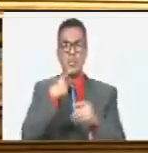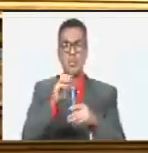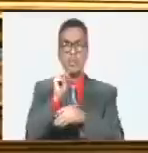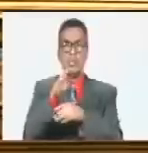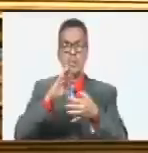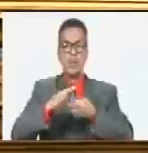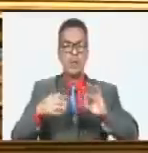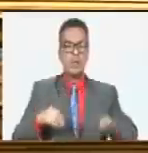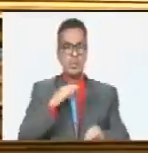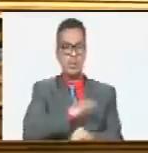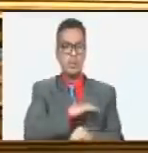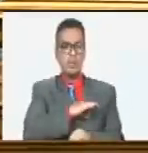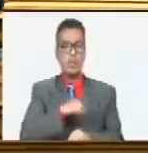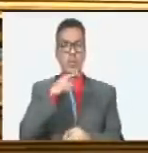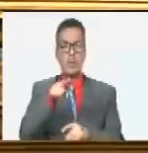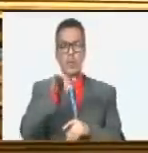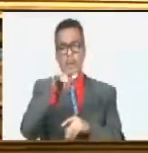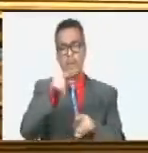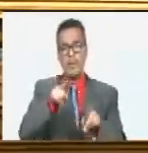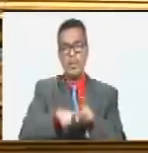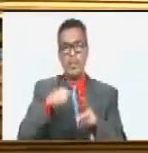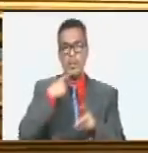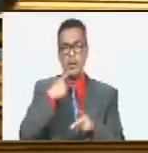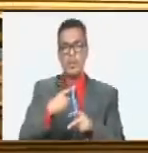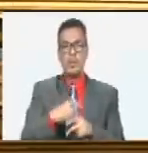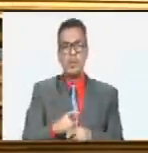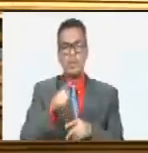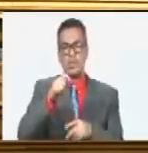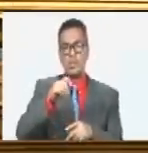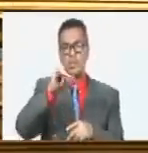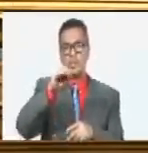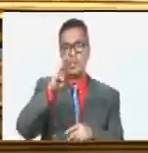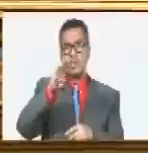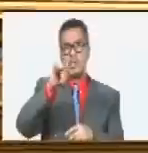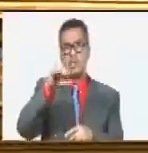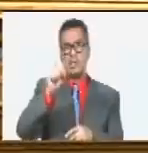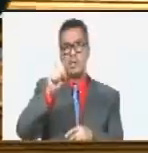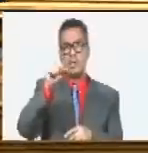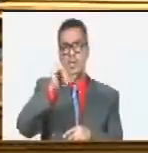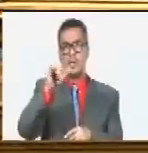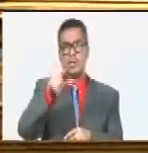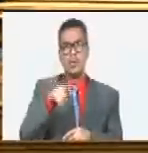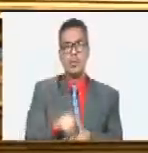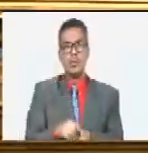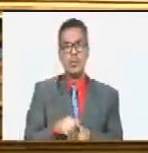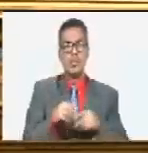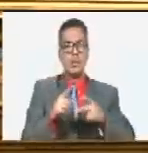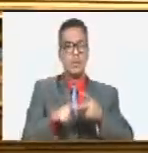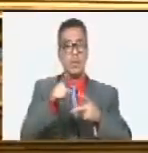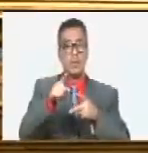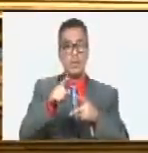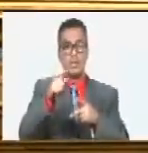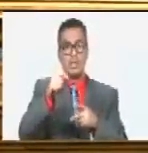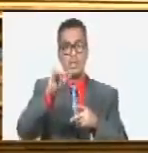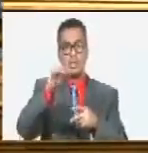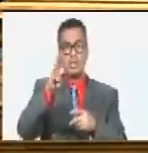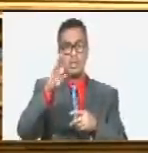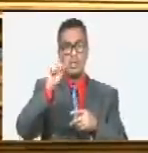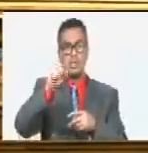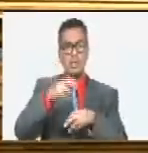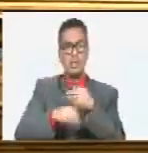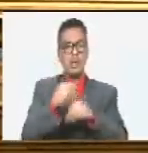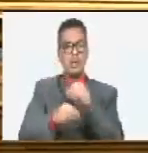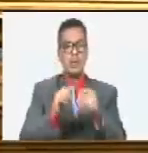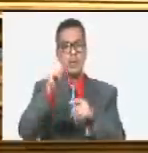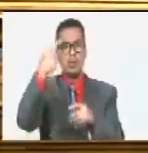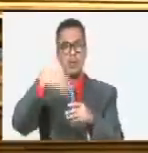sociales son los mismos que le piden a Tibisay Lucena, porque será Tibisay Lucena la que haga esas elecciones primarias, porque